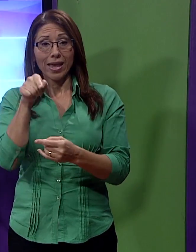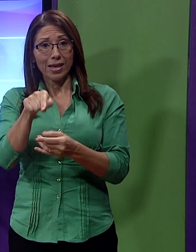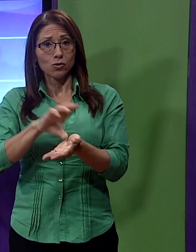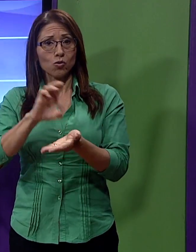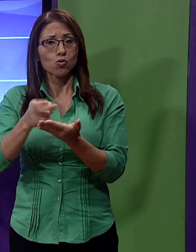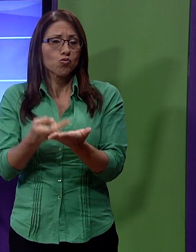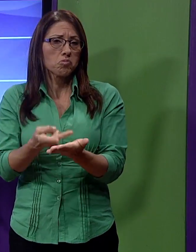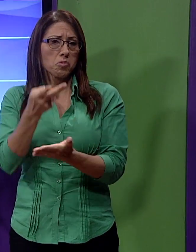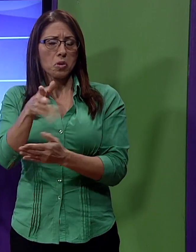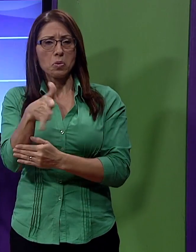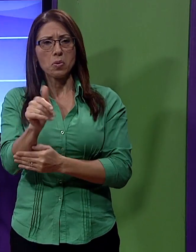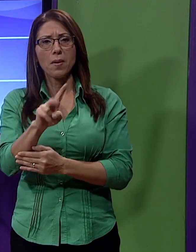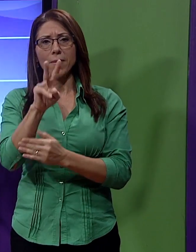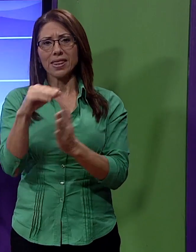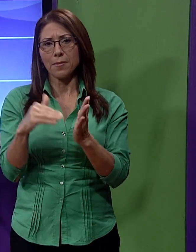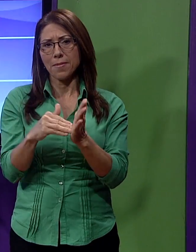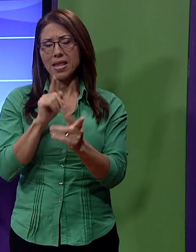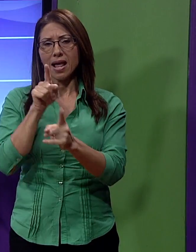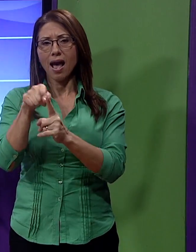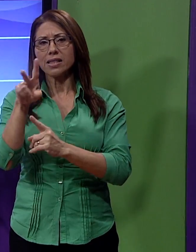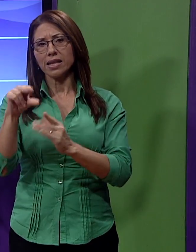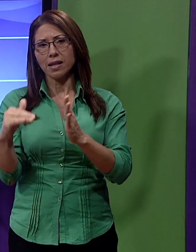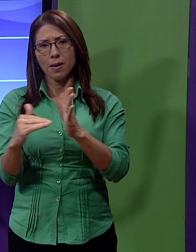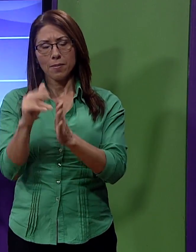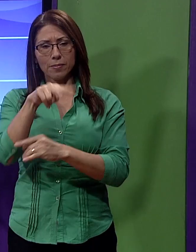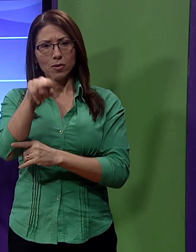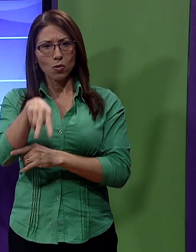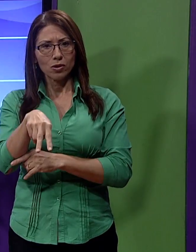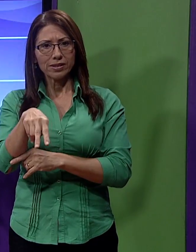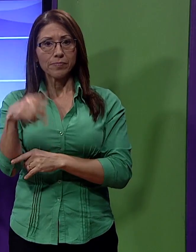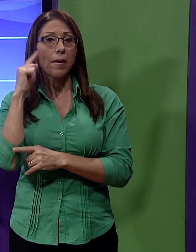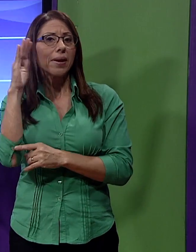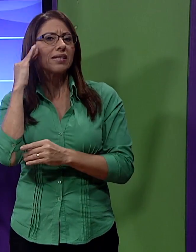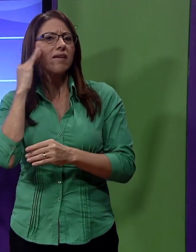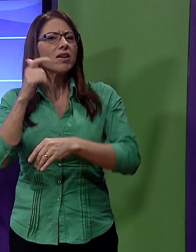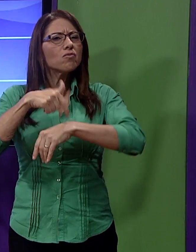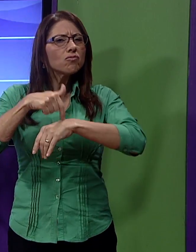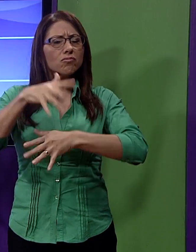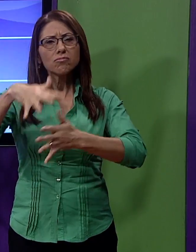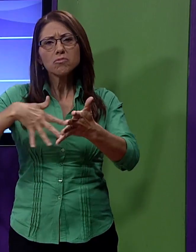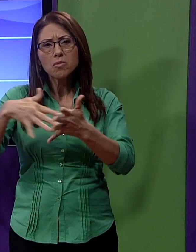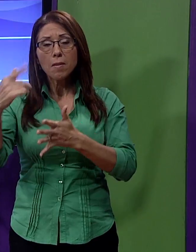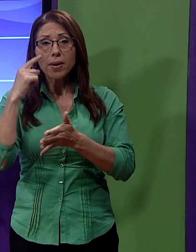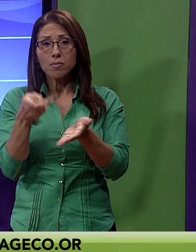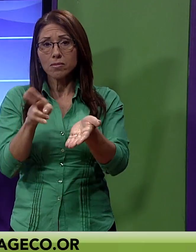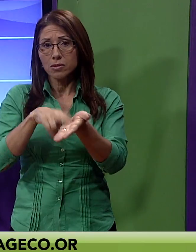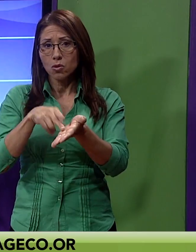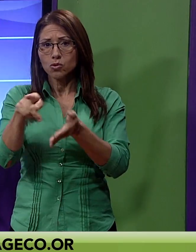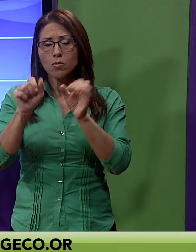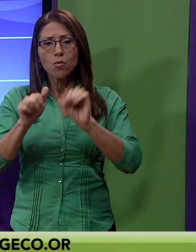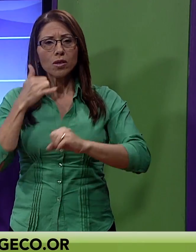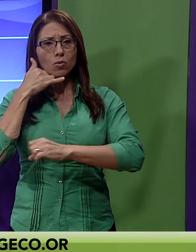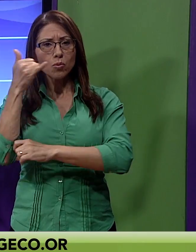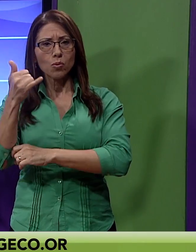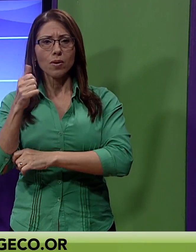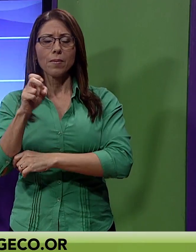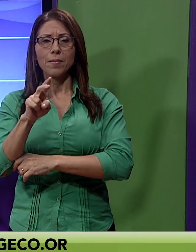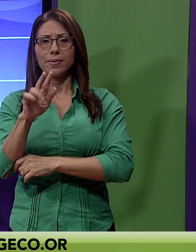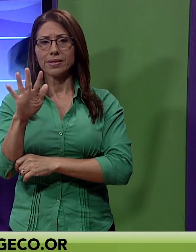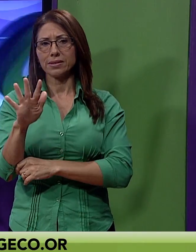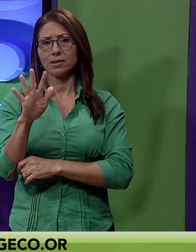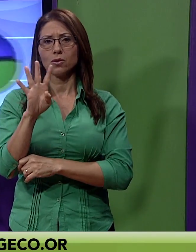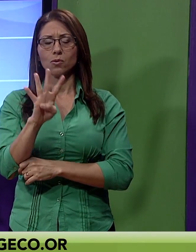cursos ronda entre los 20.000 y 30.000 colones. Y para conocer los horarios o realizar matrícula, usted puede comunicarse al